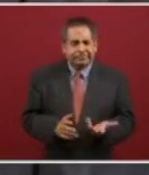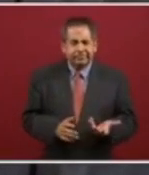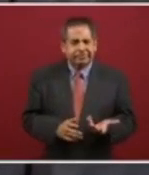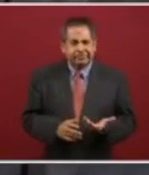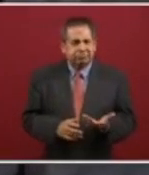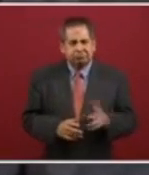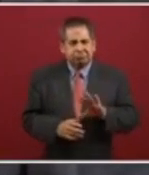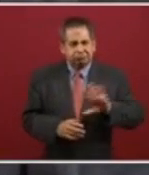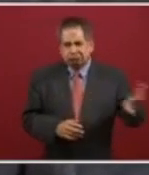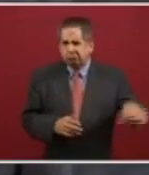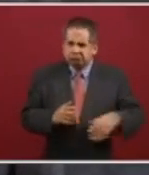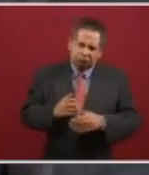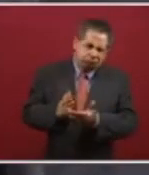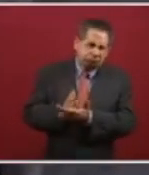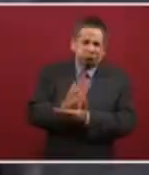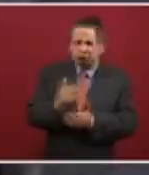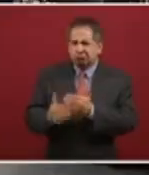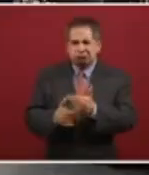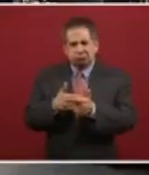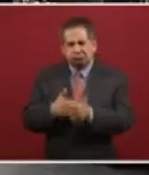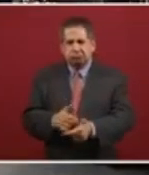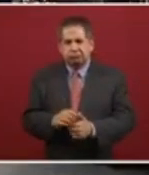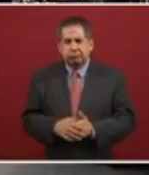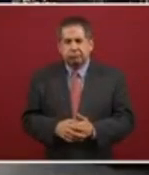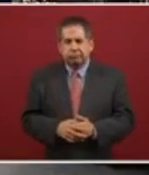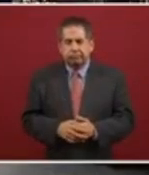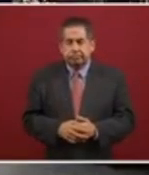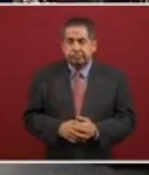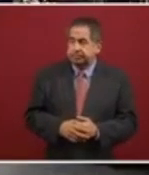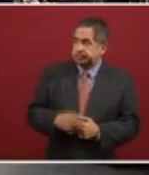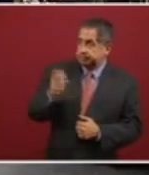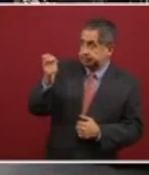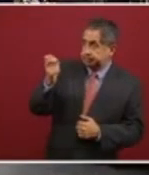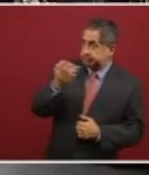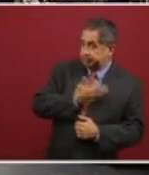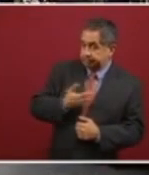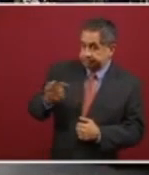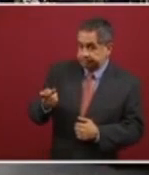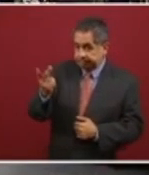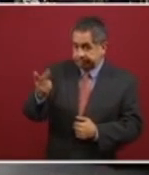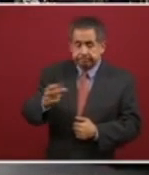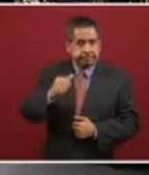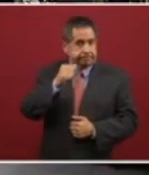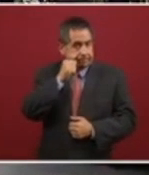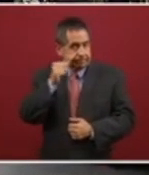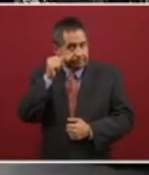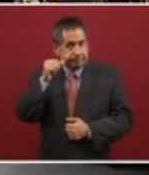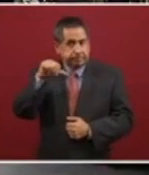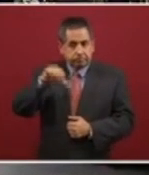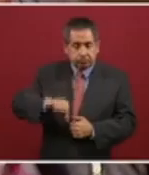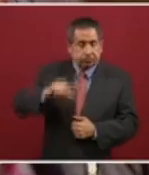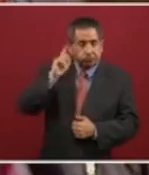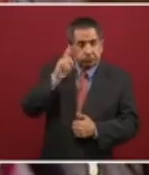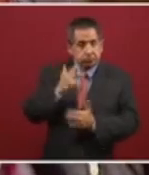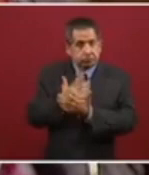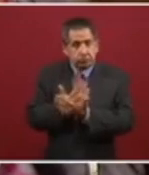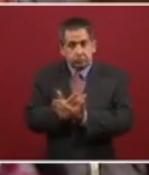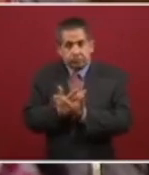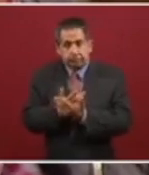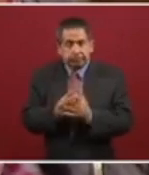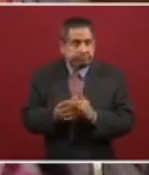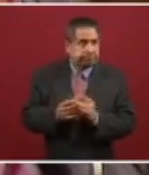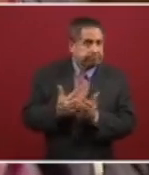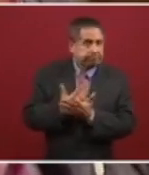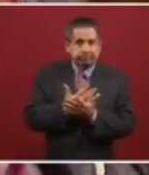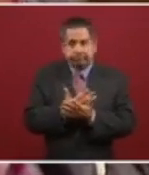saldríamos adelante. Precisamente, presidente, ayer y hoy esperamos con mucha